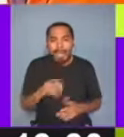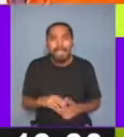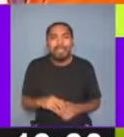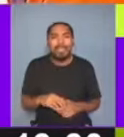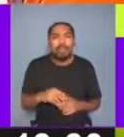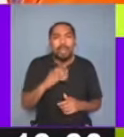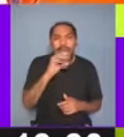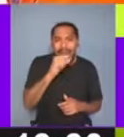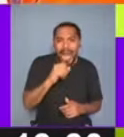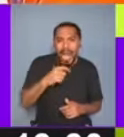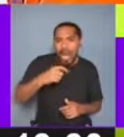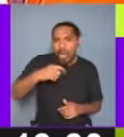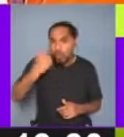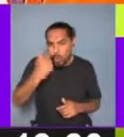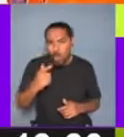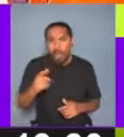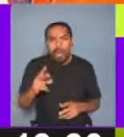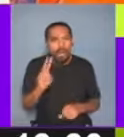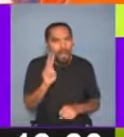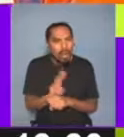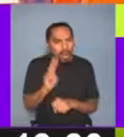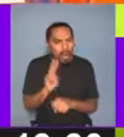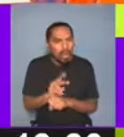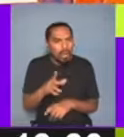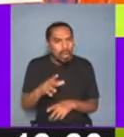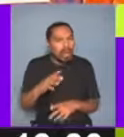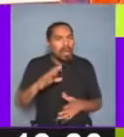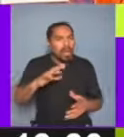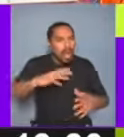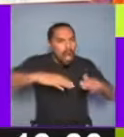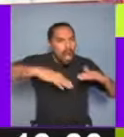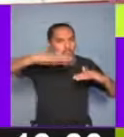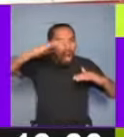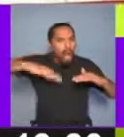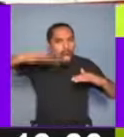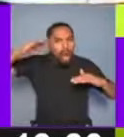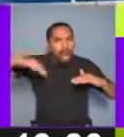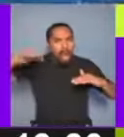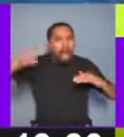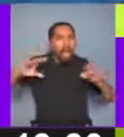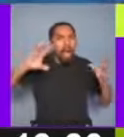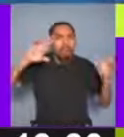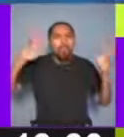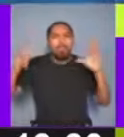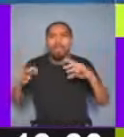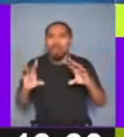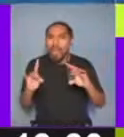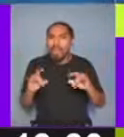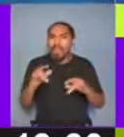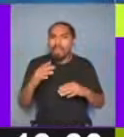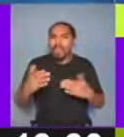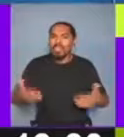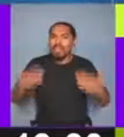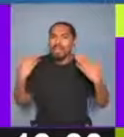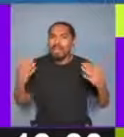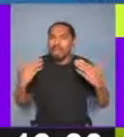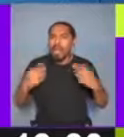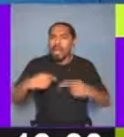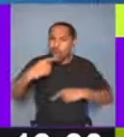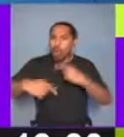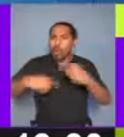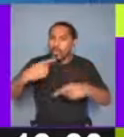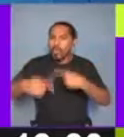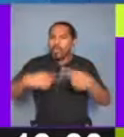inestable este temporal eh va a estar con nosotros por todo el verano sí es un fenómeno que nos está